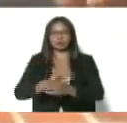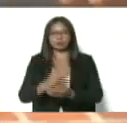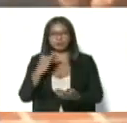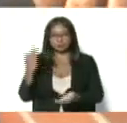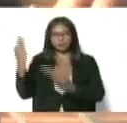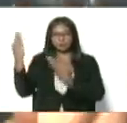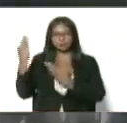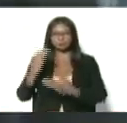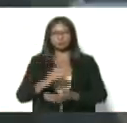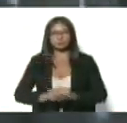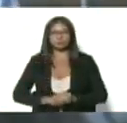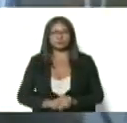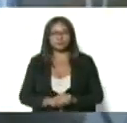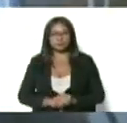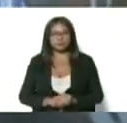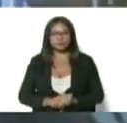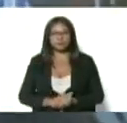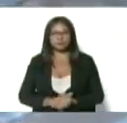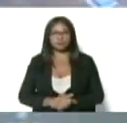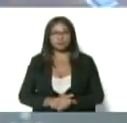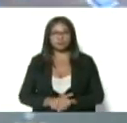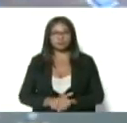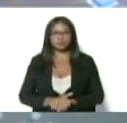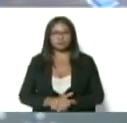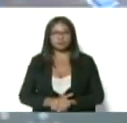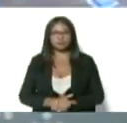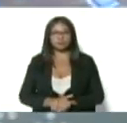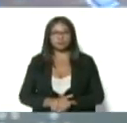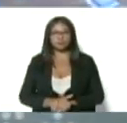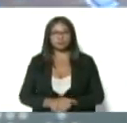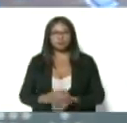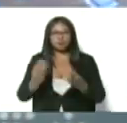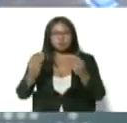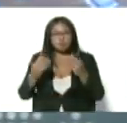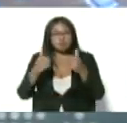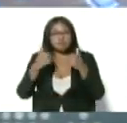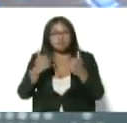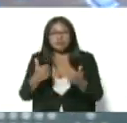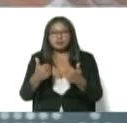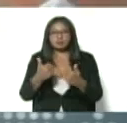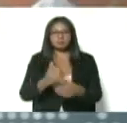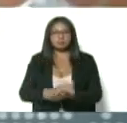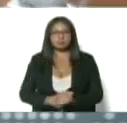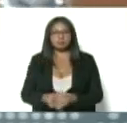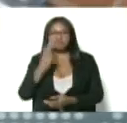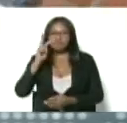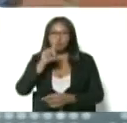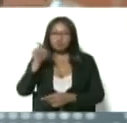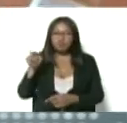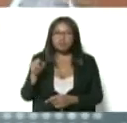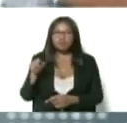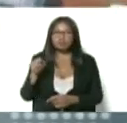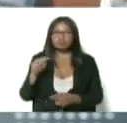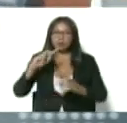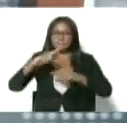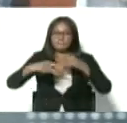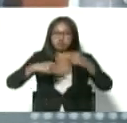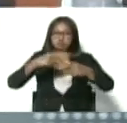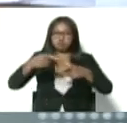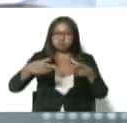presidente nicolás maduro muy bien piense ustedes los envoltorios